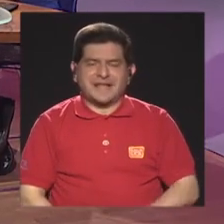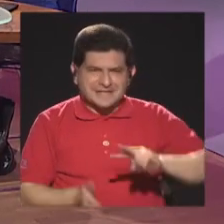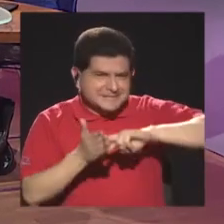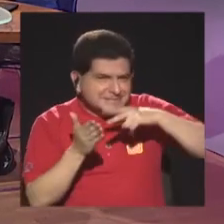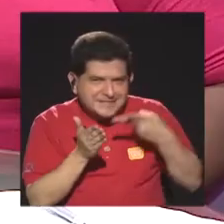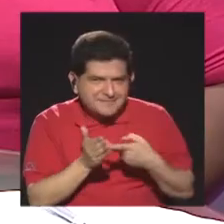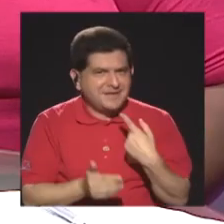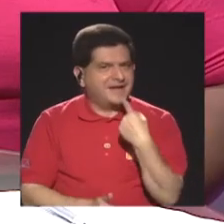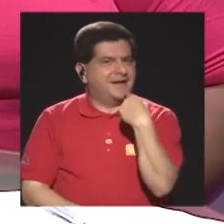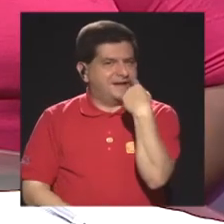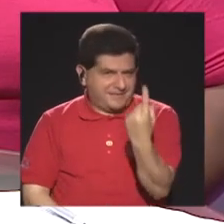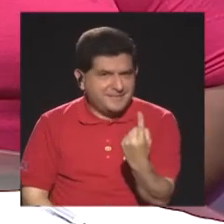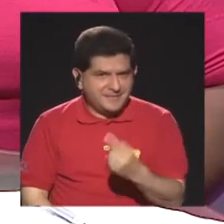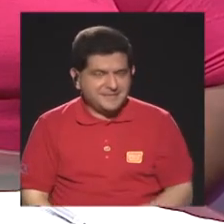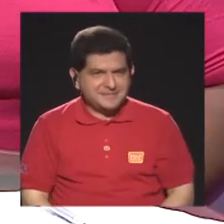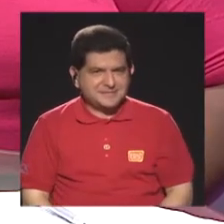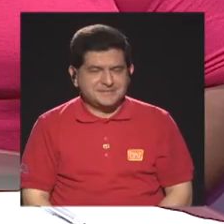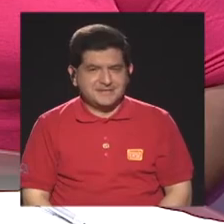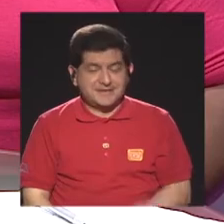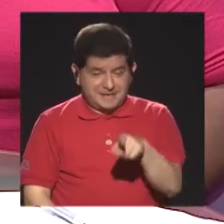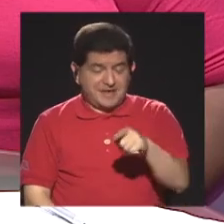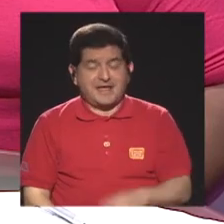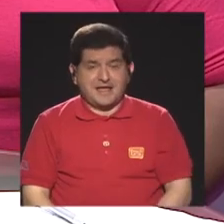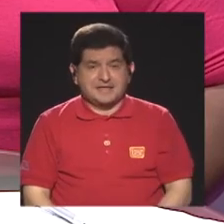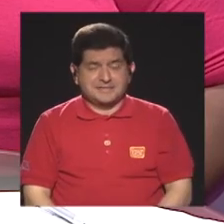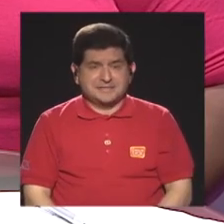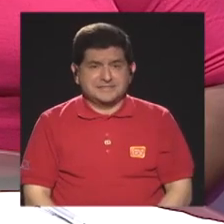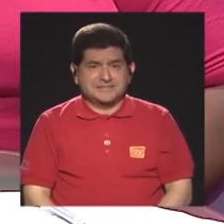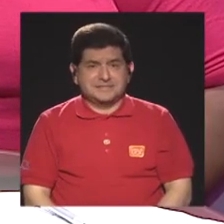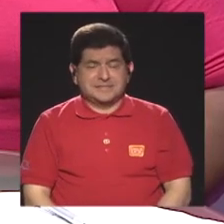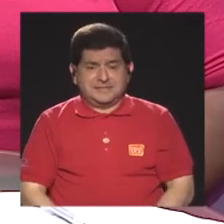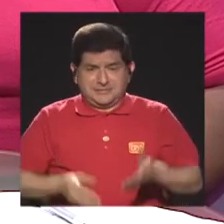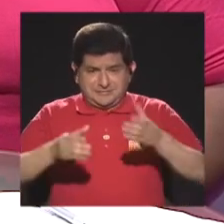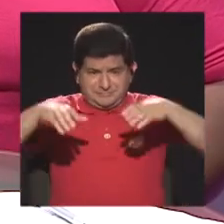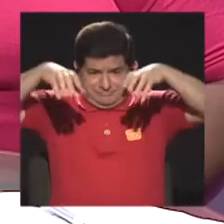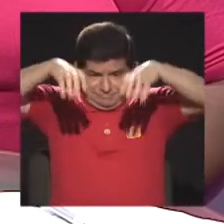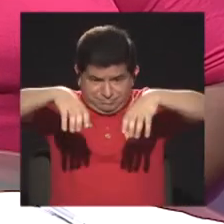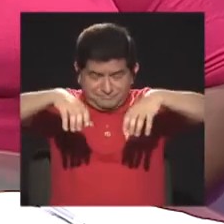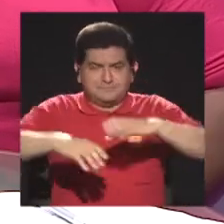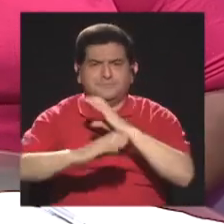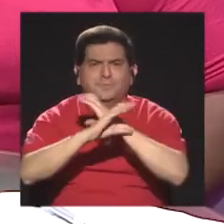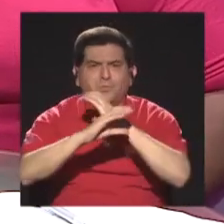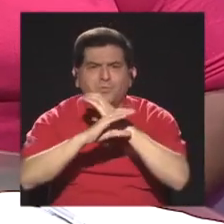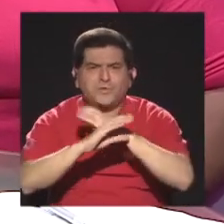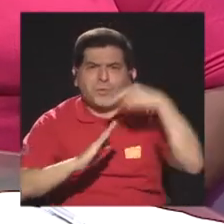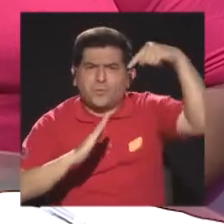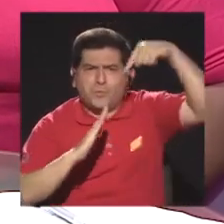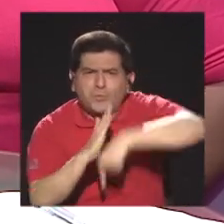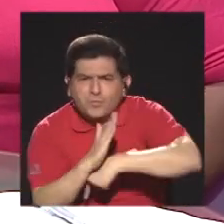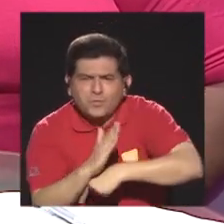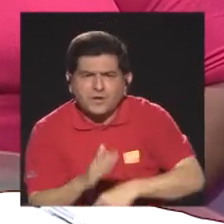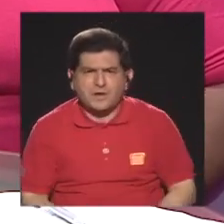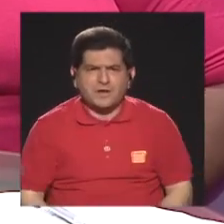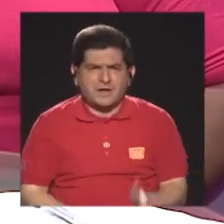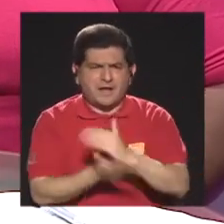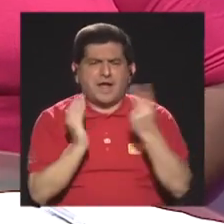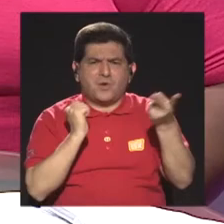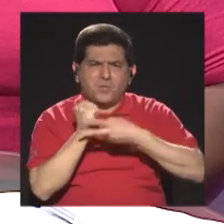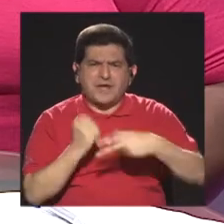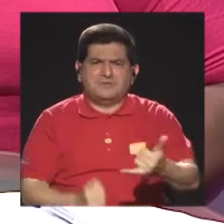cuando usted dice que la carga tiene que manejarse con un cuidado extremo, ¿verdad? ¿Alguna vez han tenido alguna